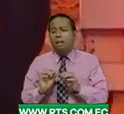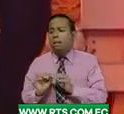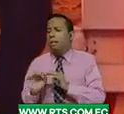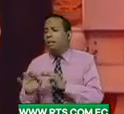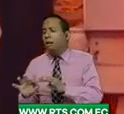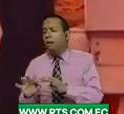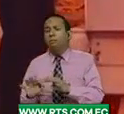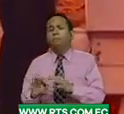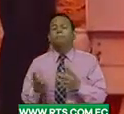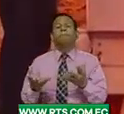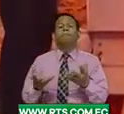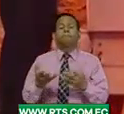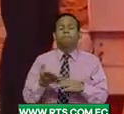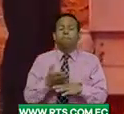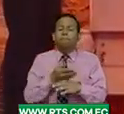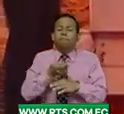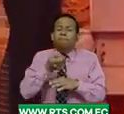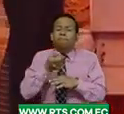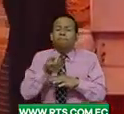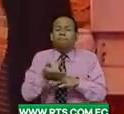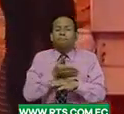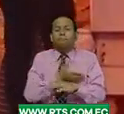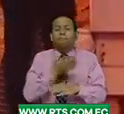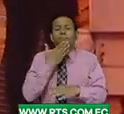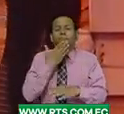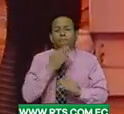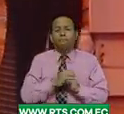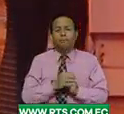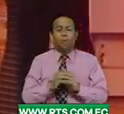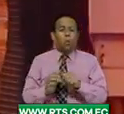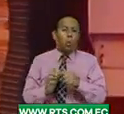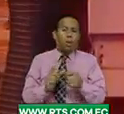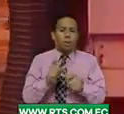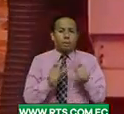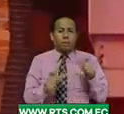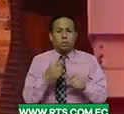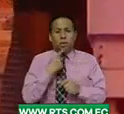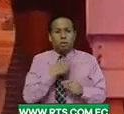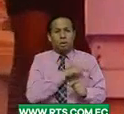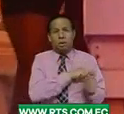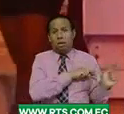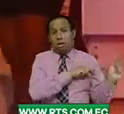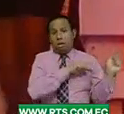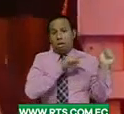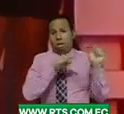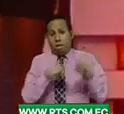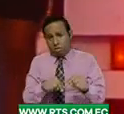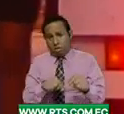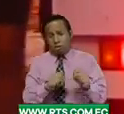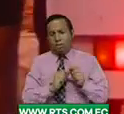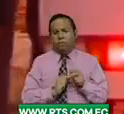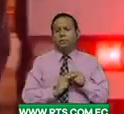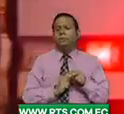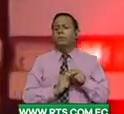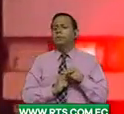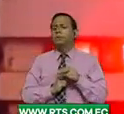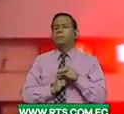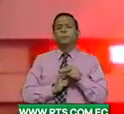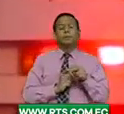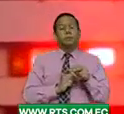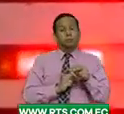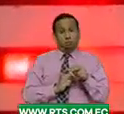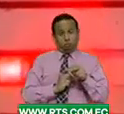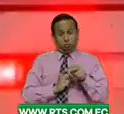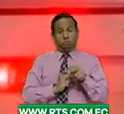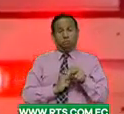pudimos constatar hasta unos instantes, del otro lado estaban unos ciudadanos quienes cruzaron hacia este lado de la autopista Narcisa